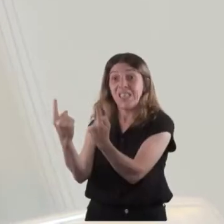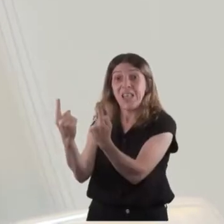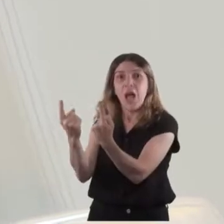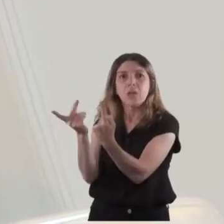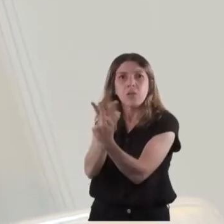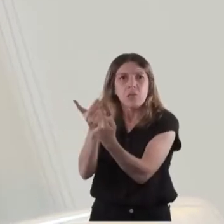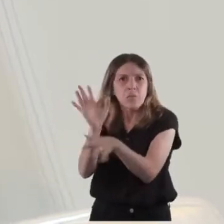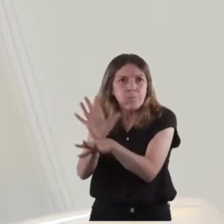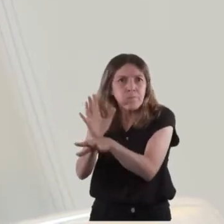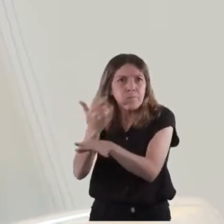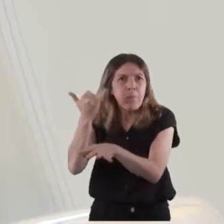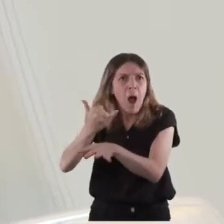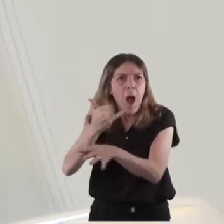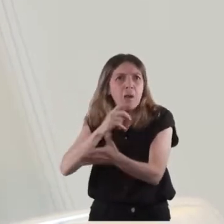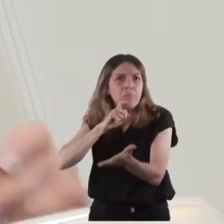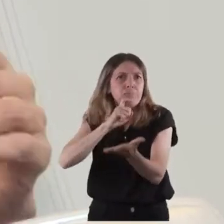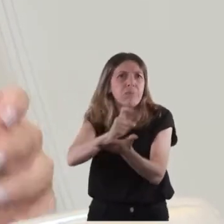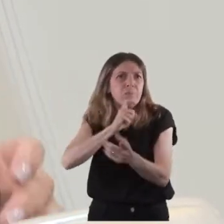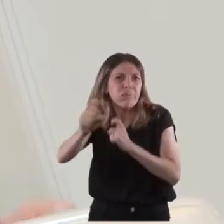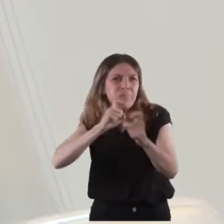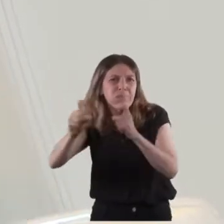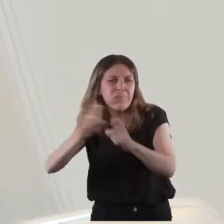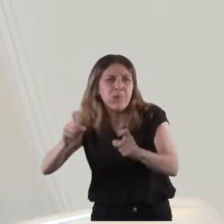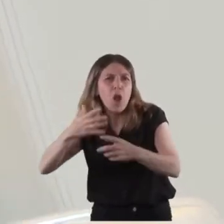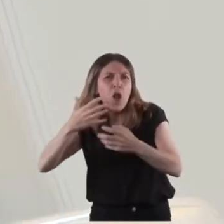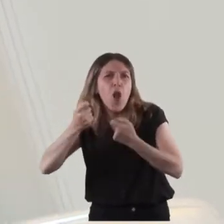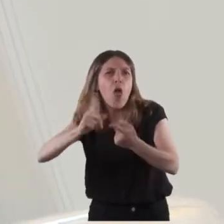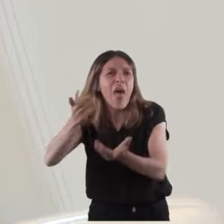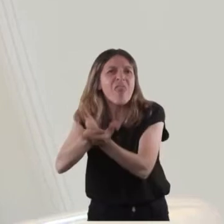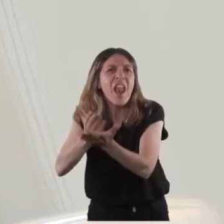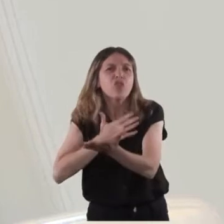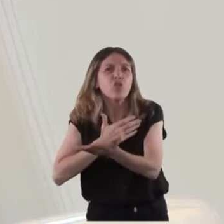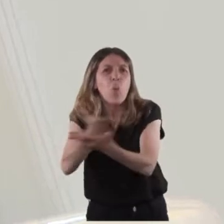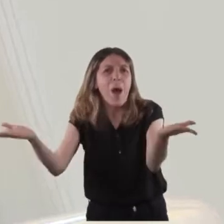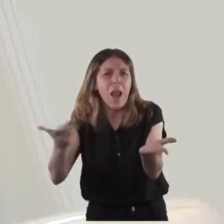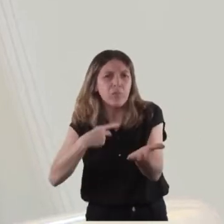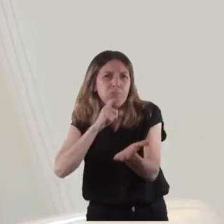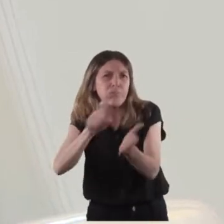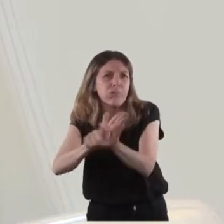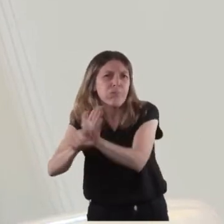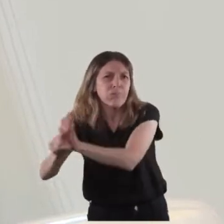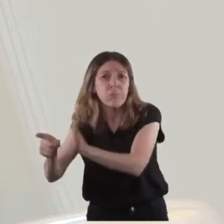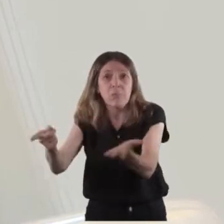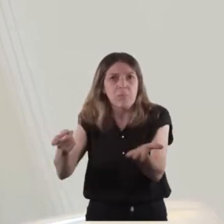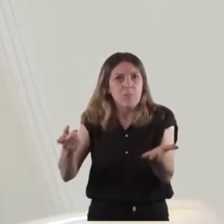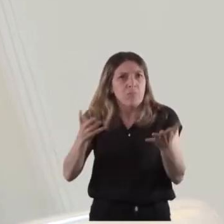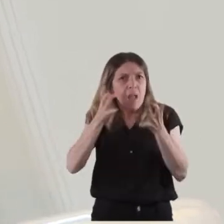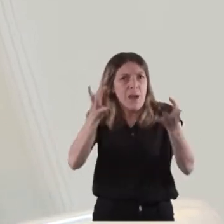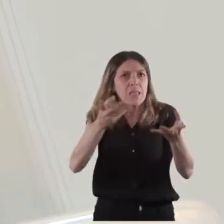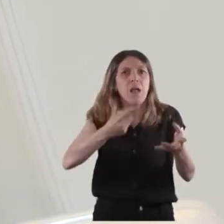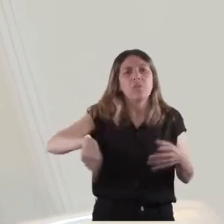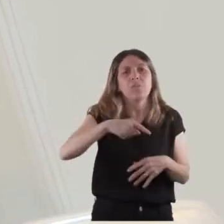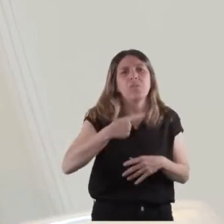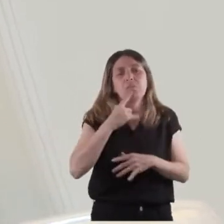seriales de derechos humanos y aprovechó su buena predisposición para informarle que hay un periodista